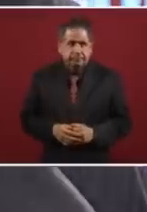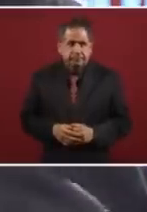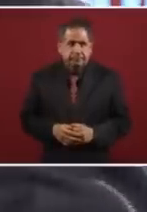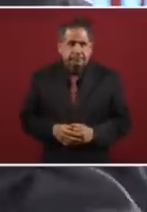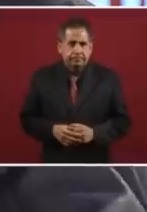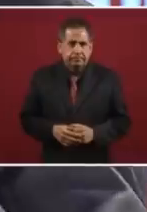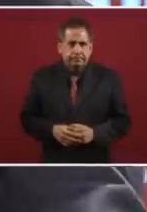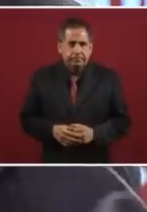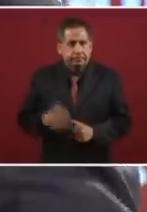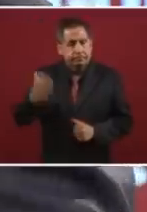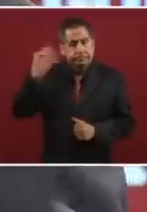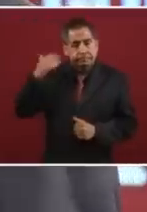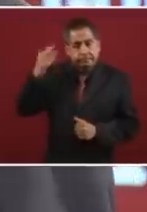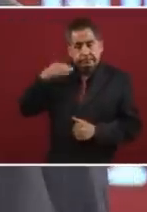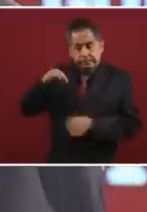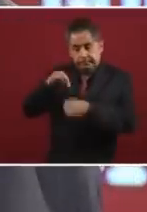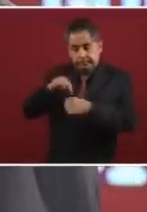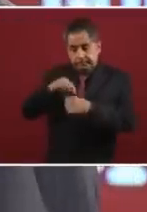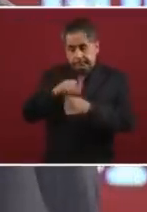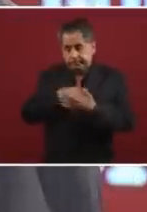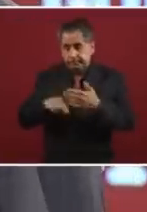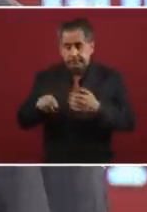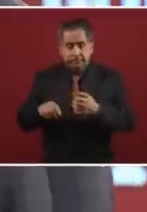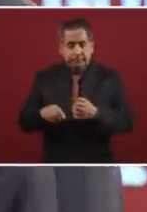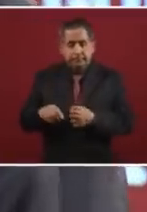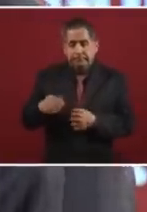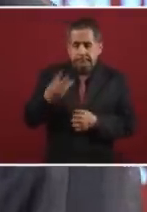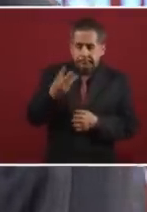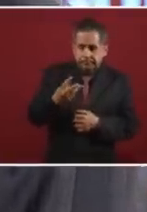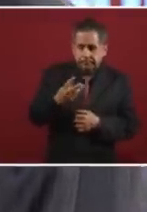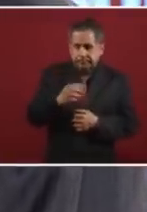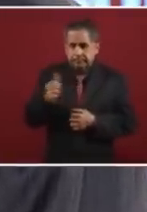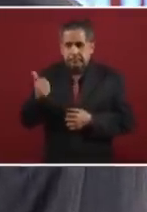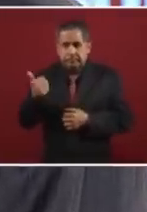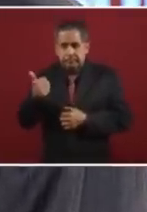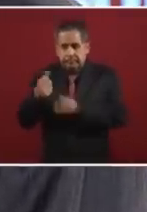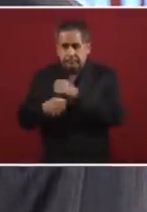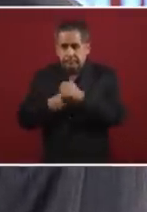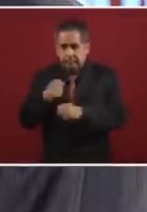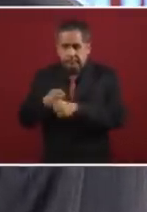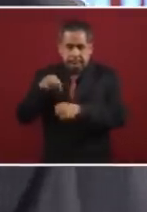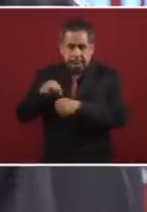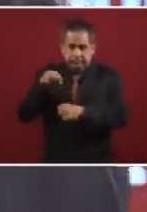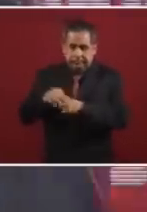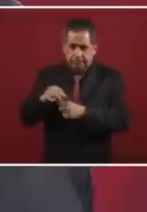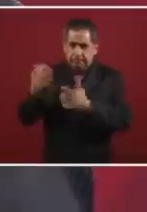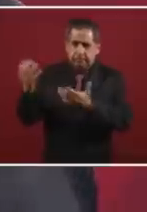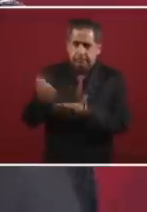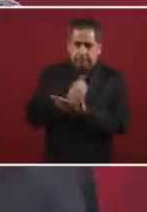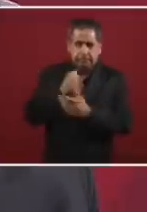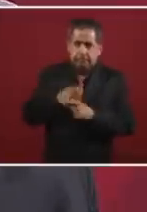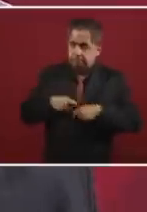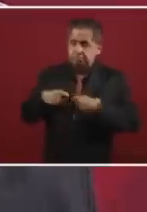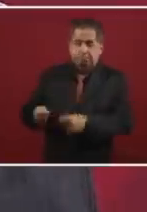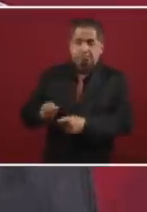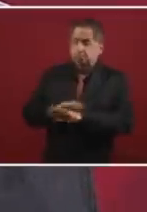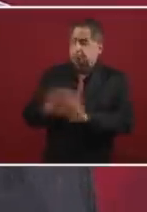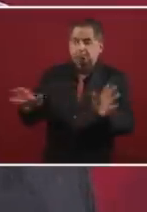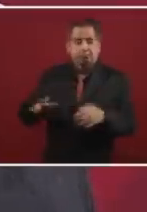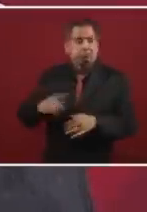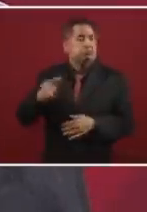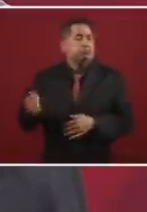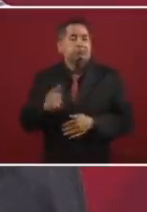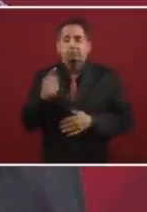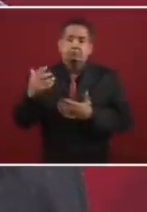porque se elegía por 36 años y ya aunque